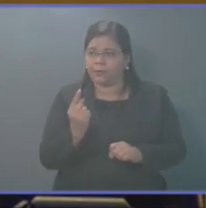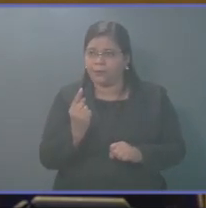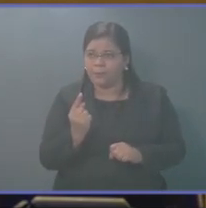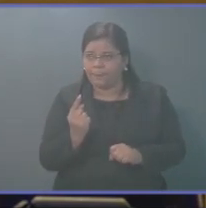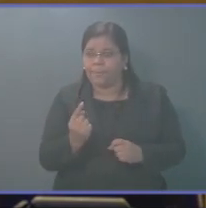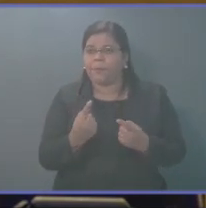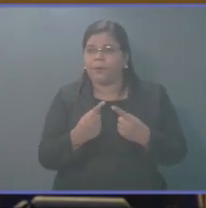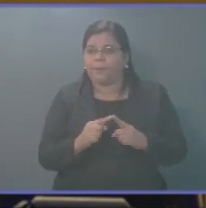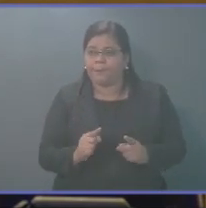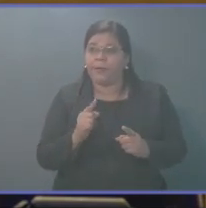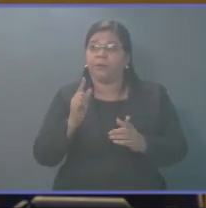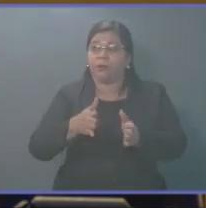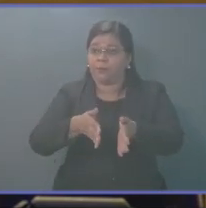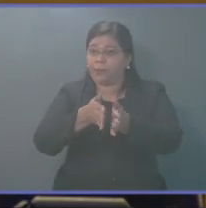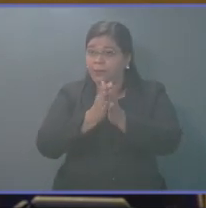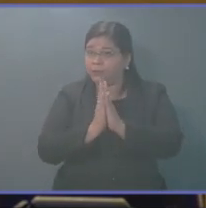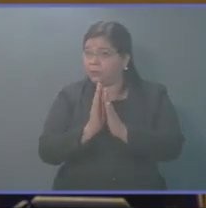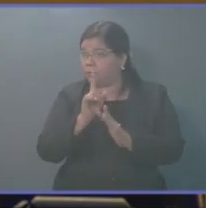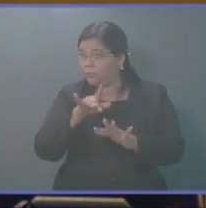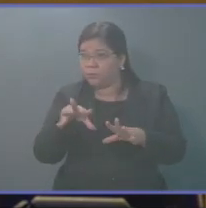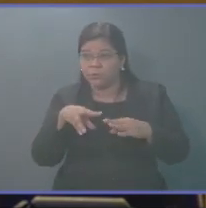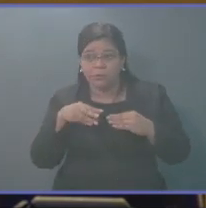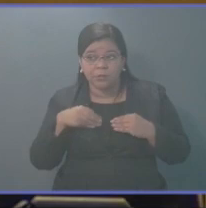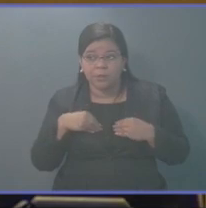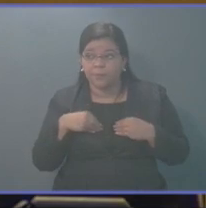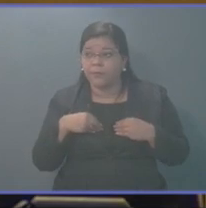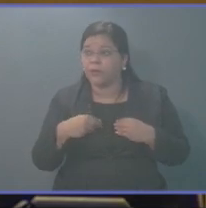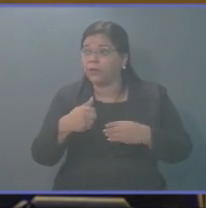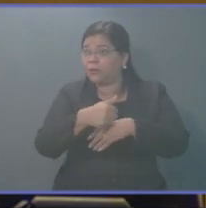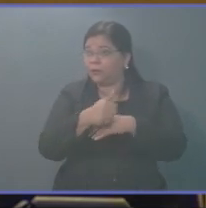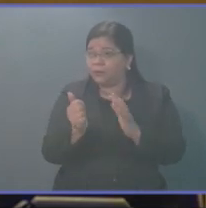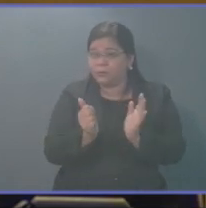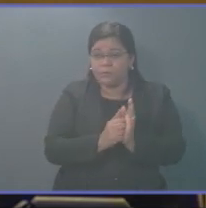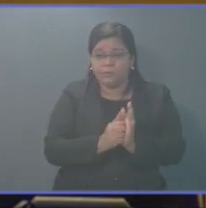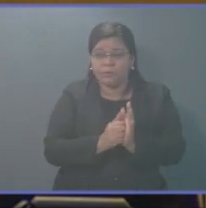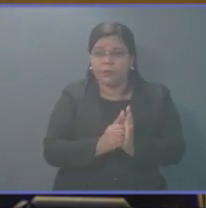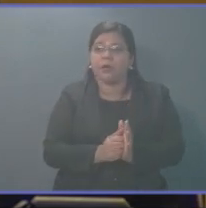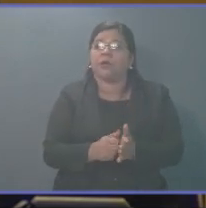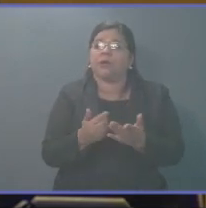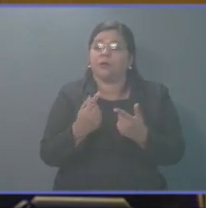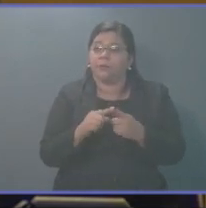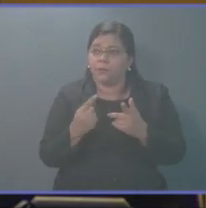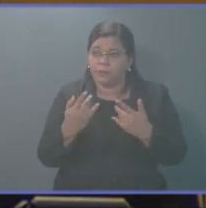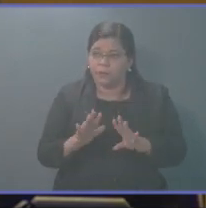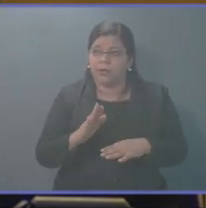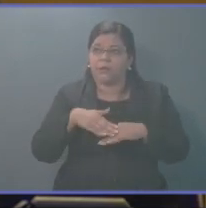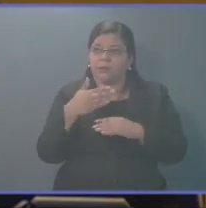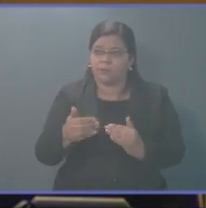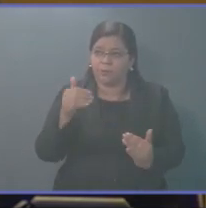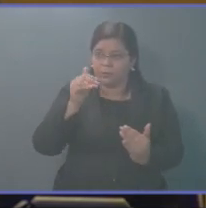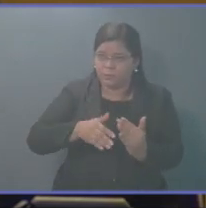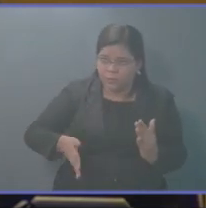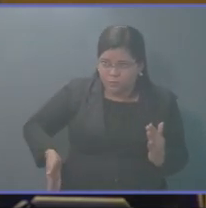la solicitud de interpelación es rechazada por la Asamblea, el expediente pasará al archivo.